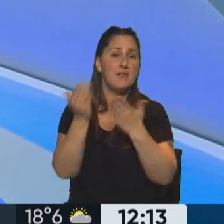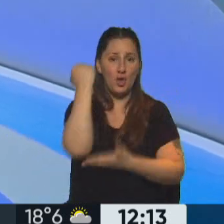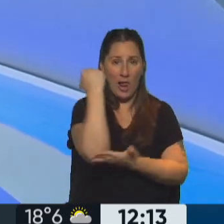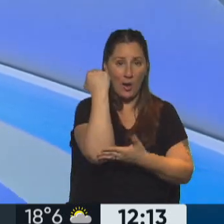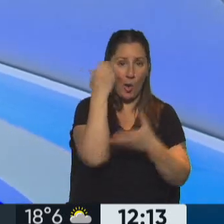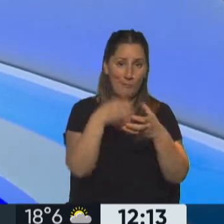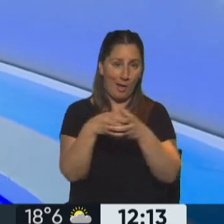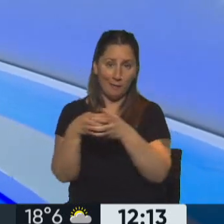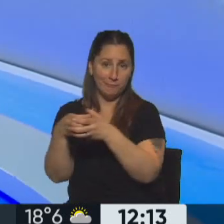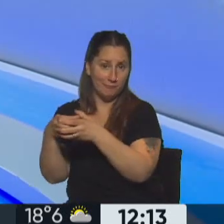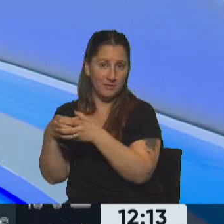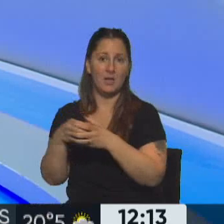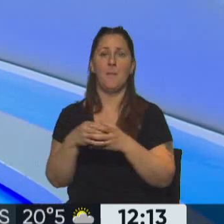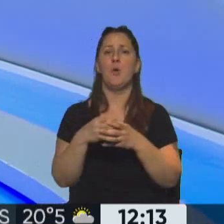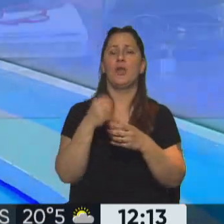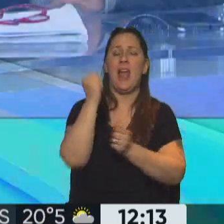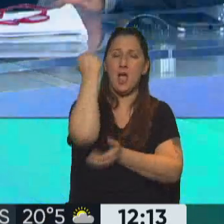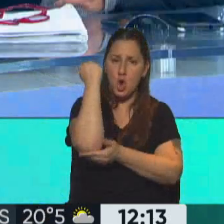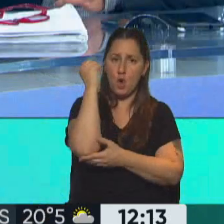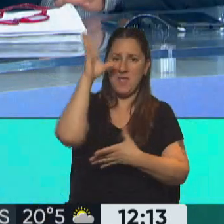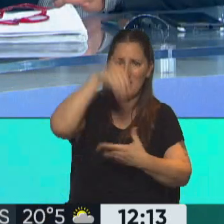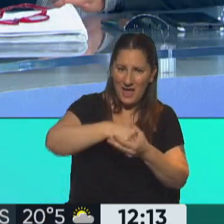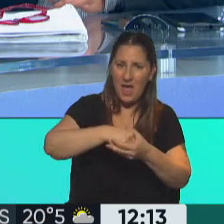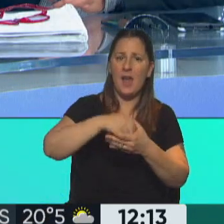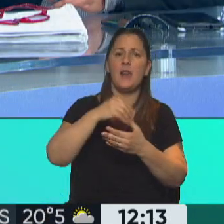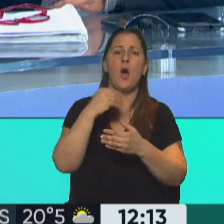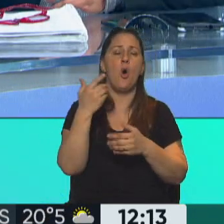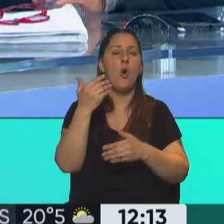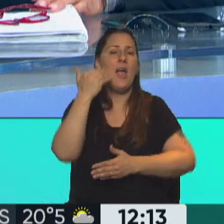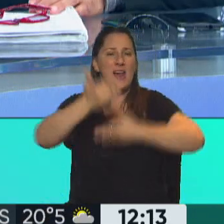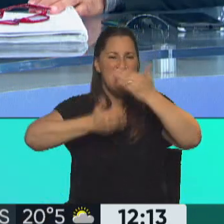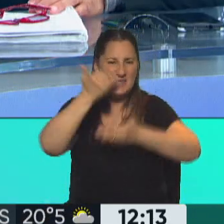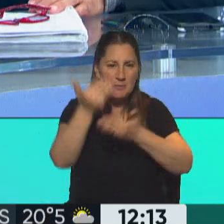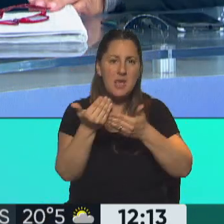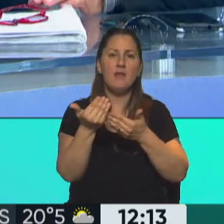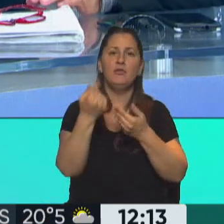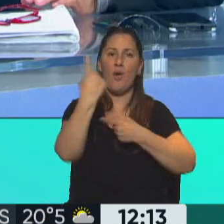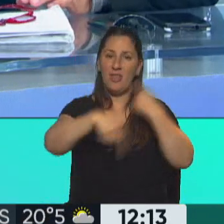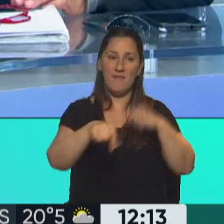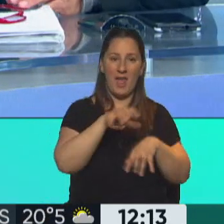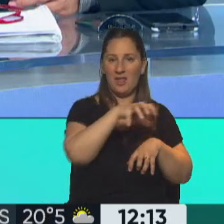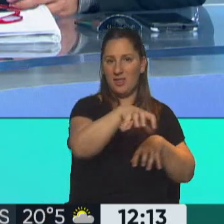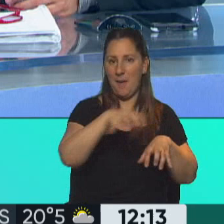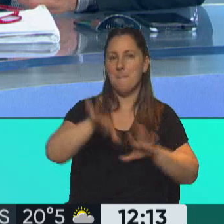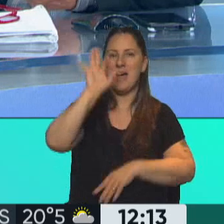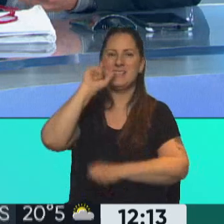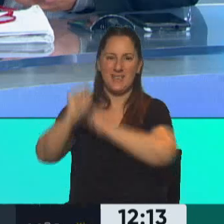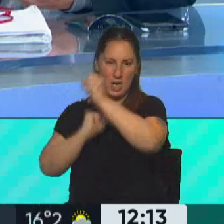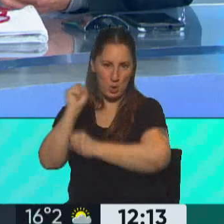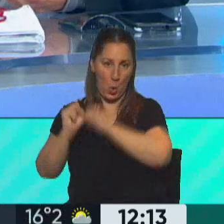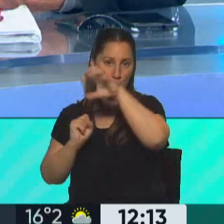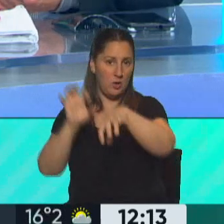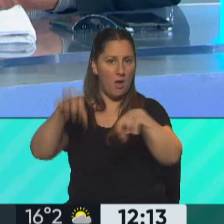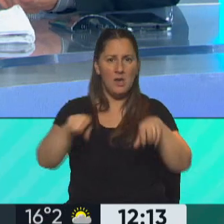en su conjunto. Que crezca la macro o que sectorialmente se lleva crecimiento económico en distintos sectores, sobre todo industriales,